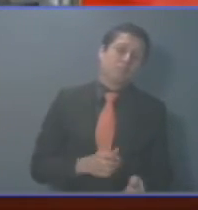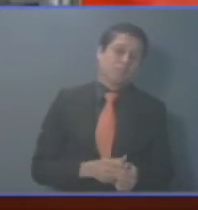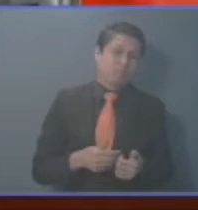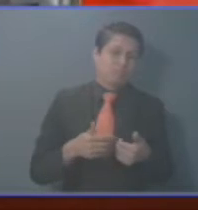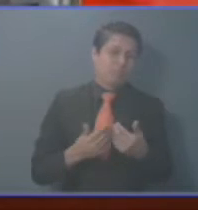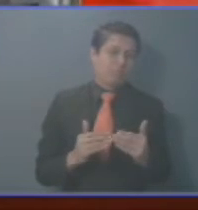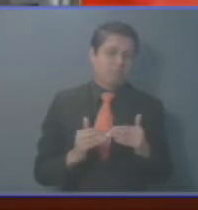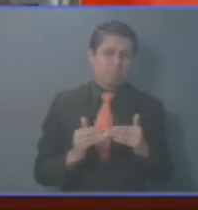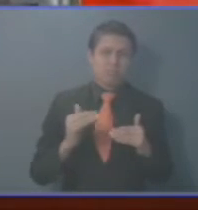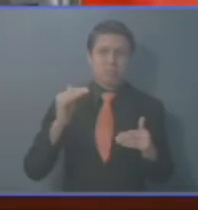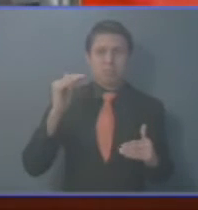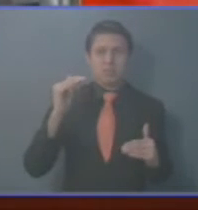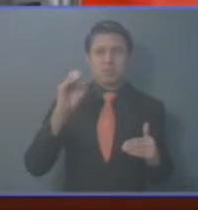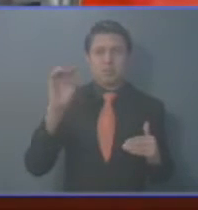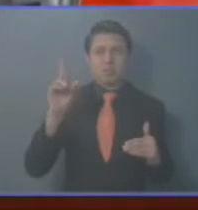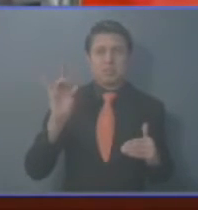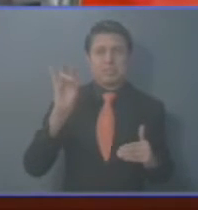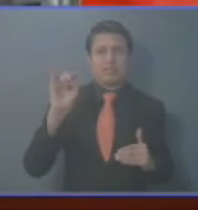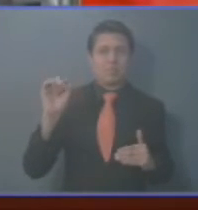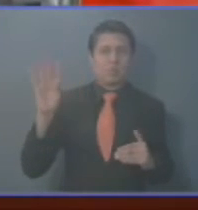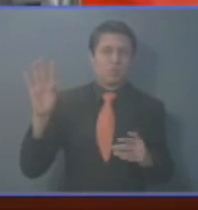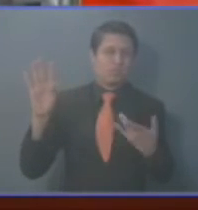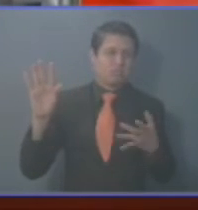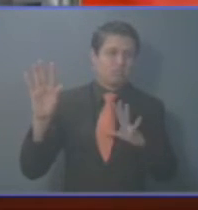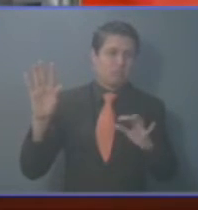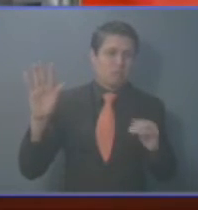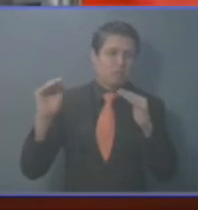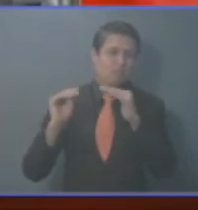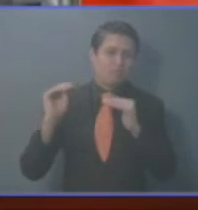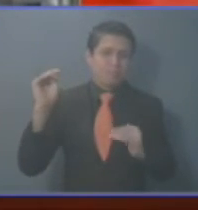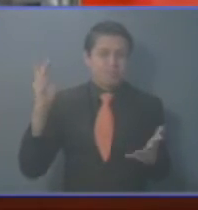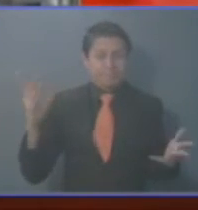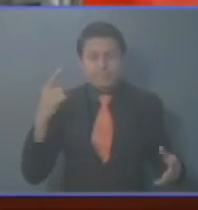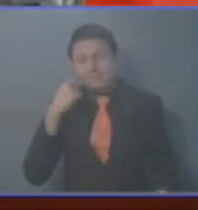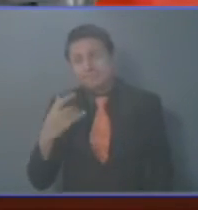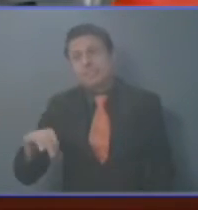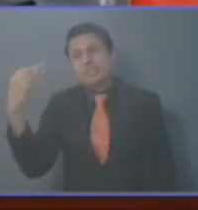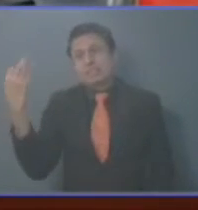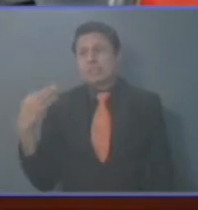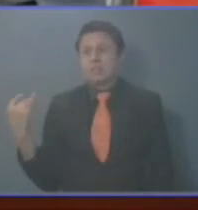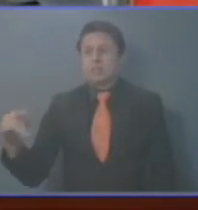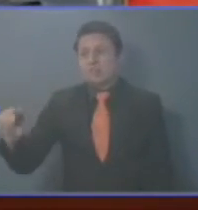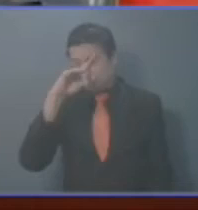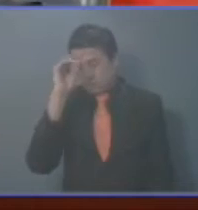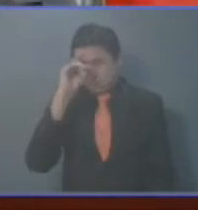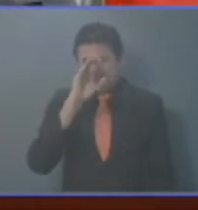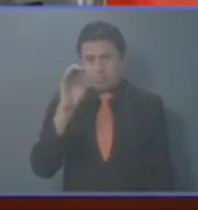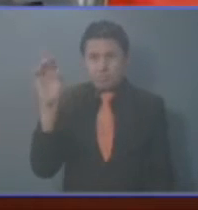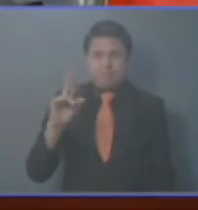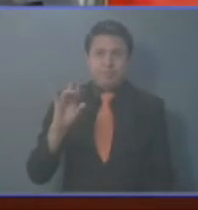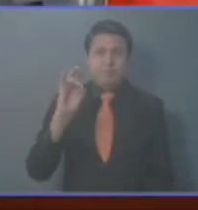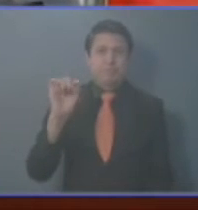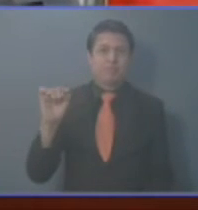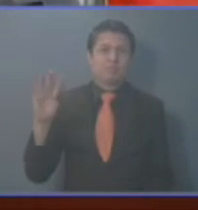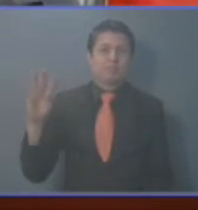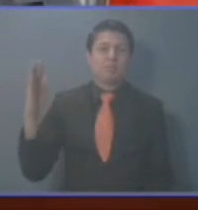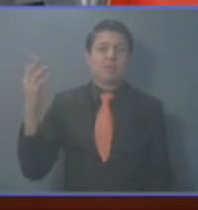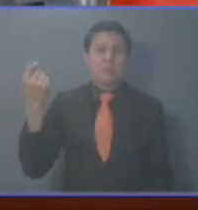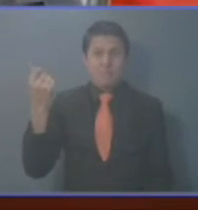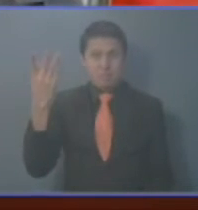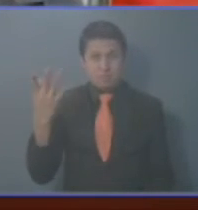invierte el 7.4%. Es de mencionar que ya encontrándonos muy lejos de Costa Rica, que invierte el 7.4%, es de mencionar que